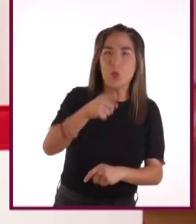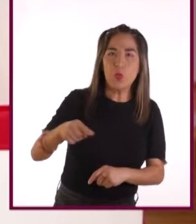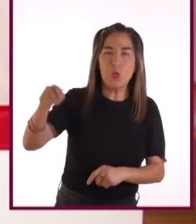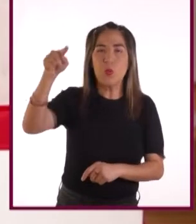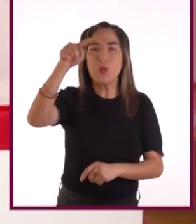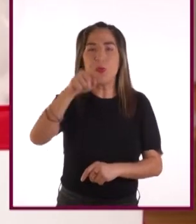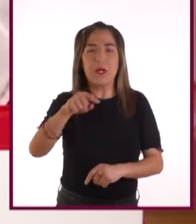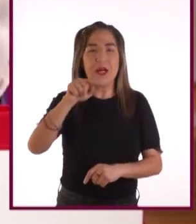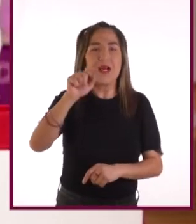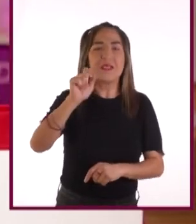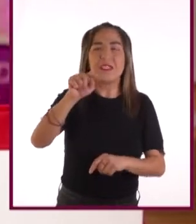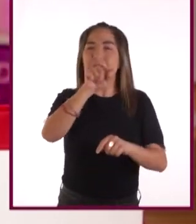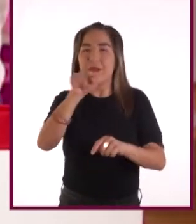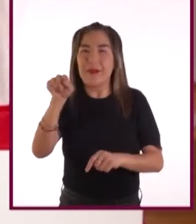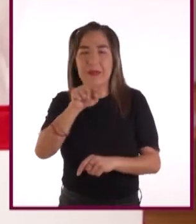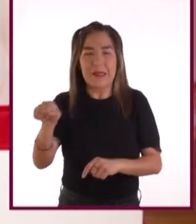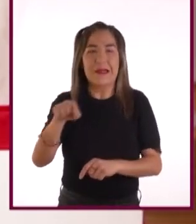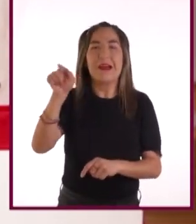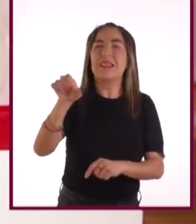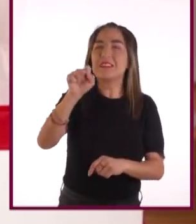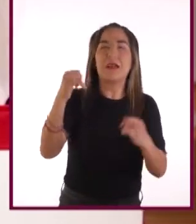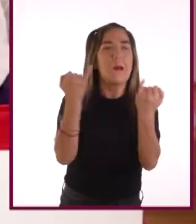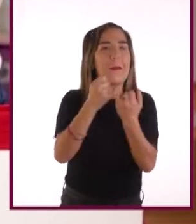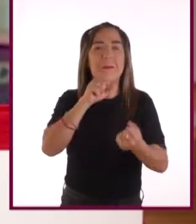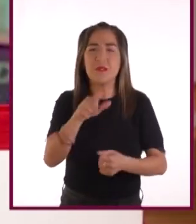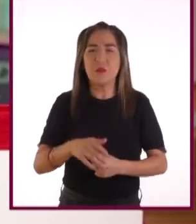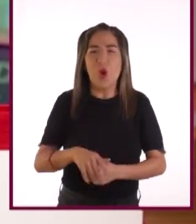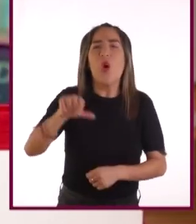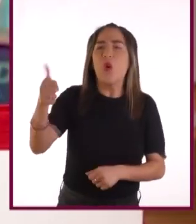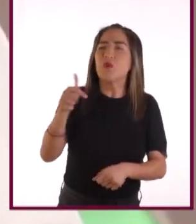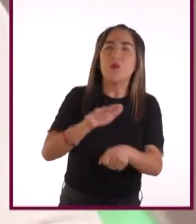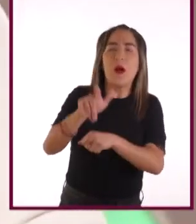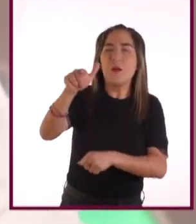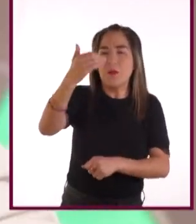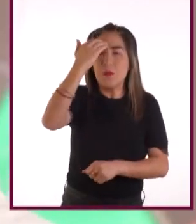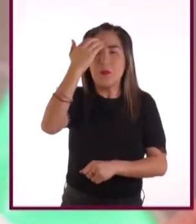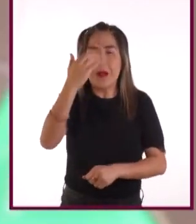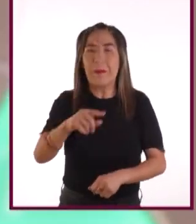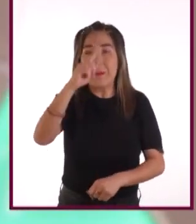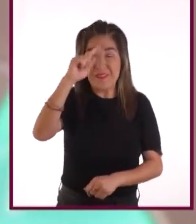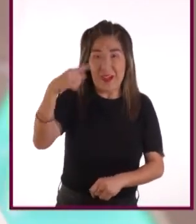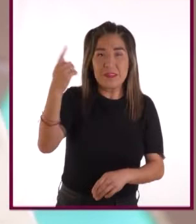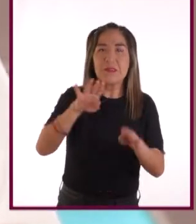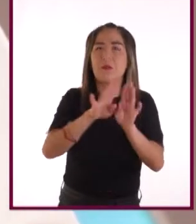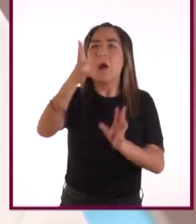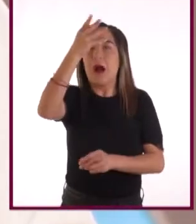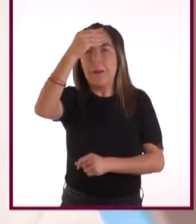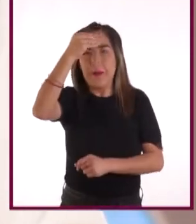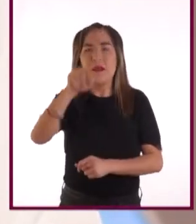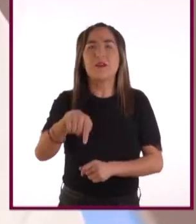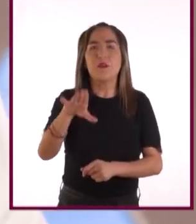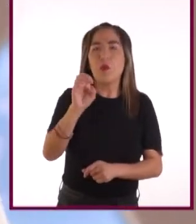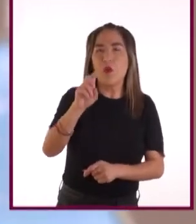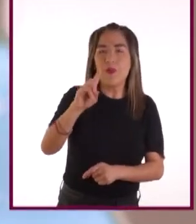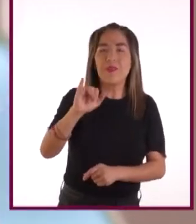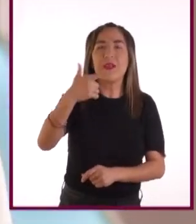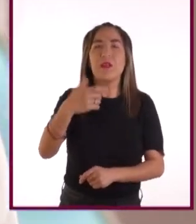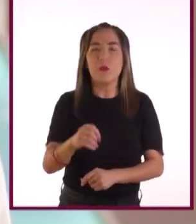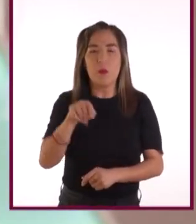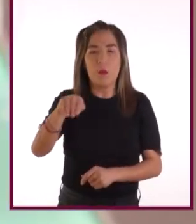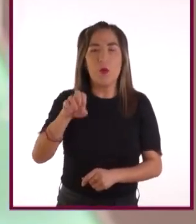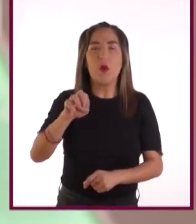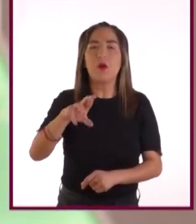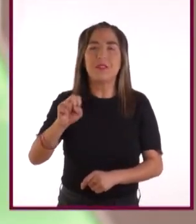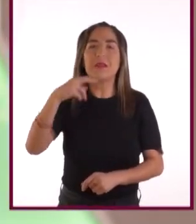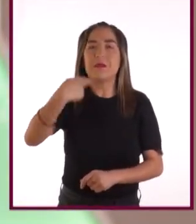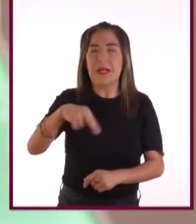se repite. Oye, ¿qué otra forma de memorización conoces? Pues para facilitar el aprendizaje del código Morse se utiliza una